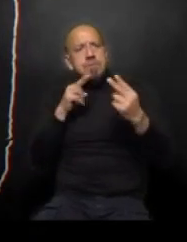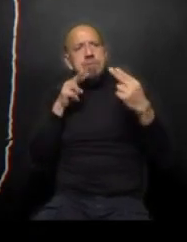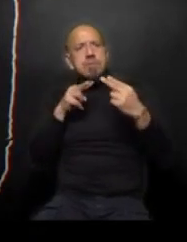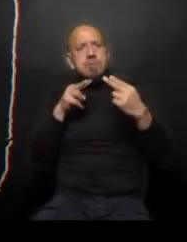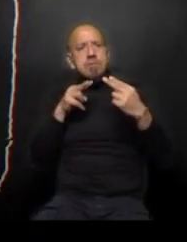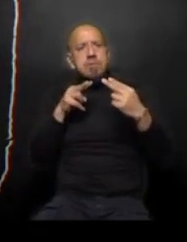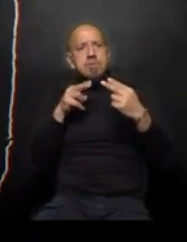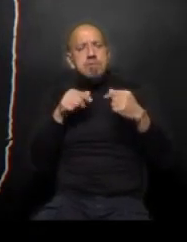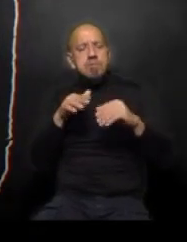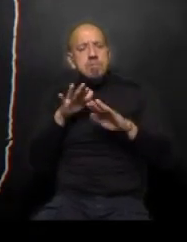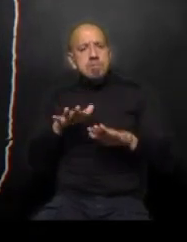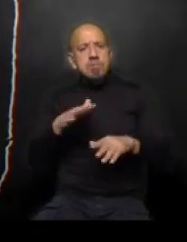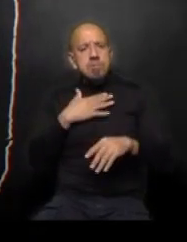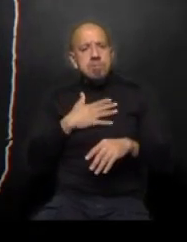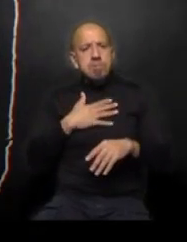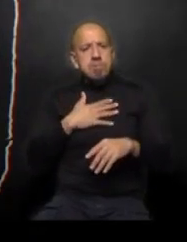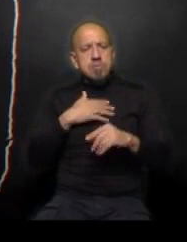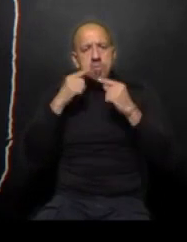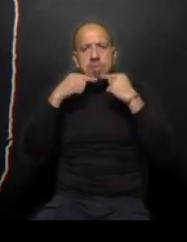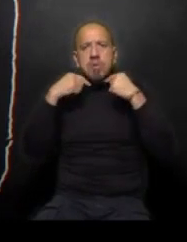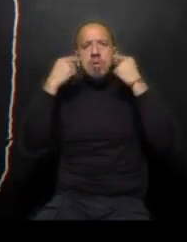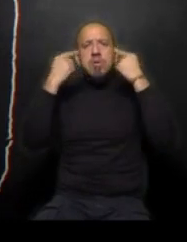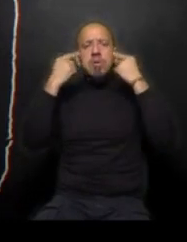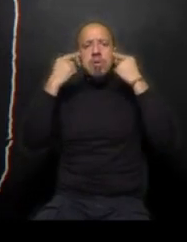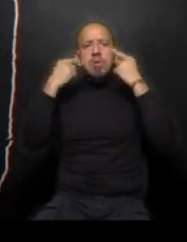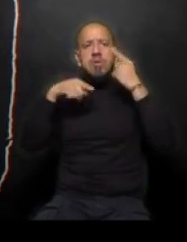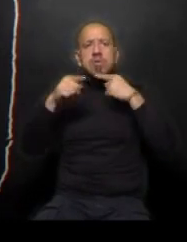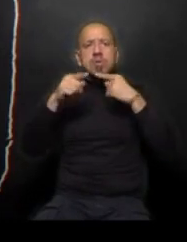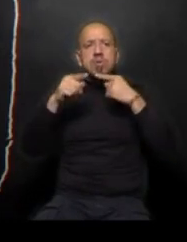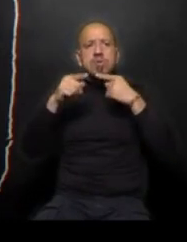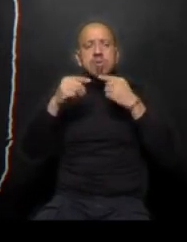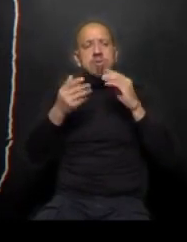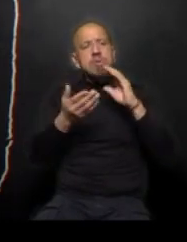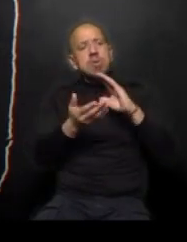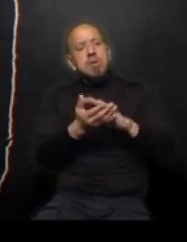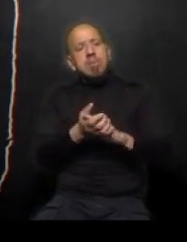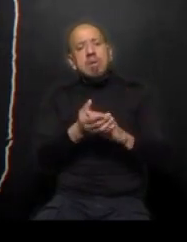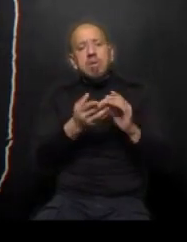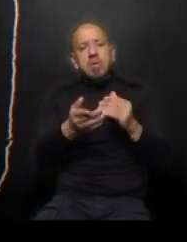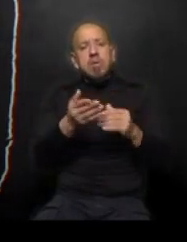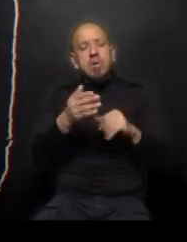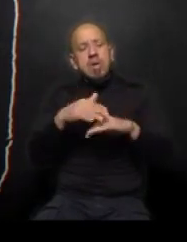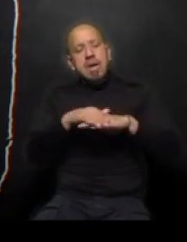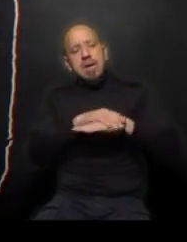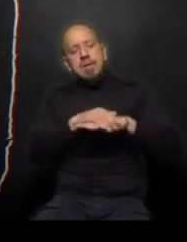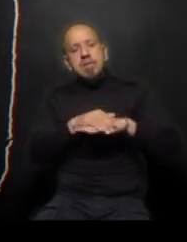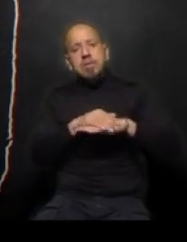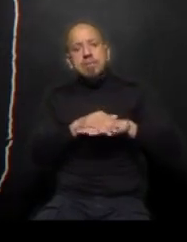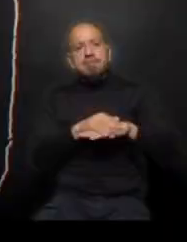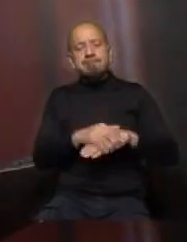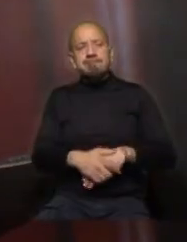se serenó sonrió Y tomó entre las suyas la mano de su marido acariciándola